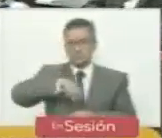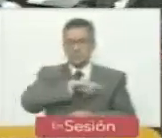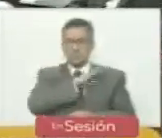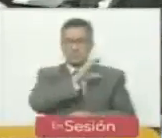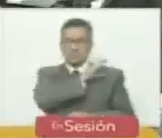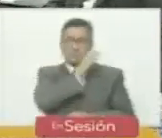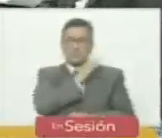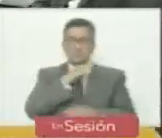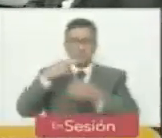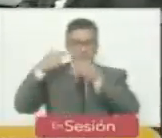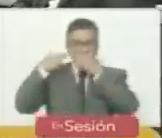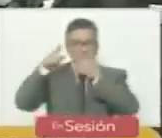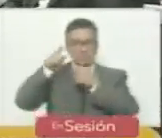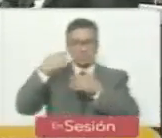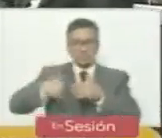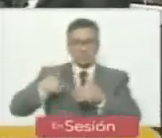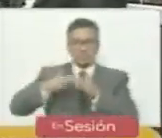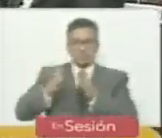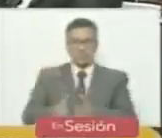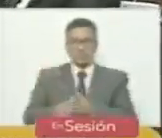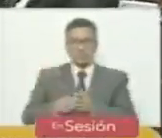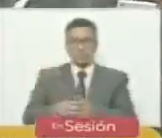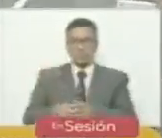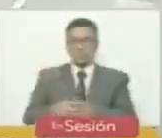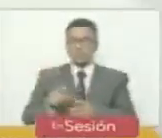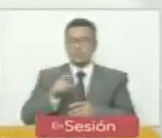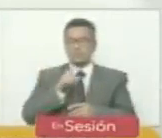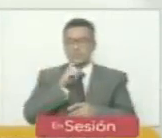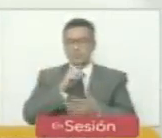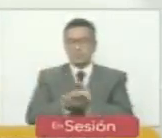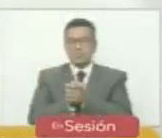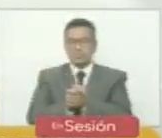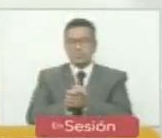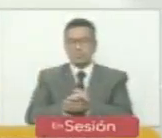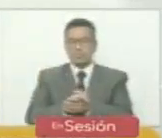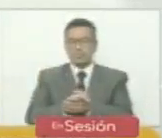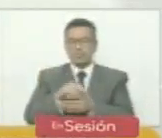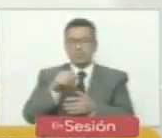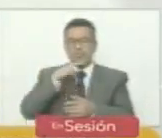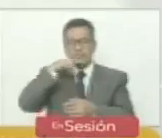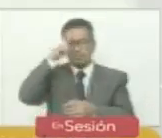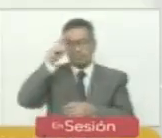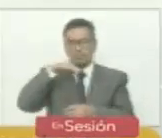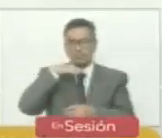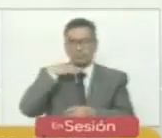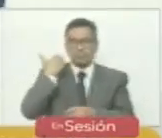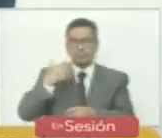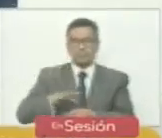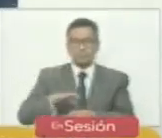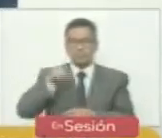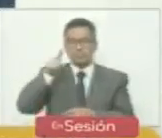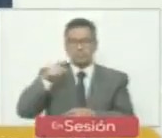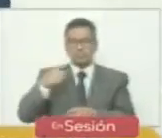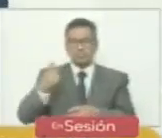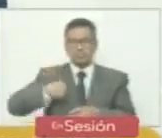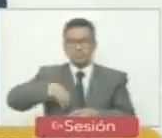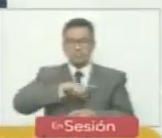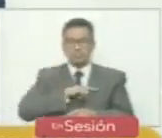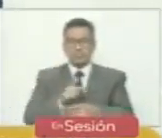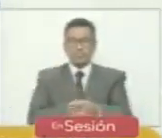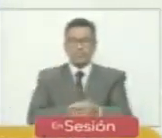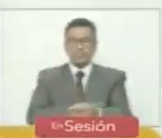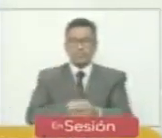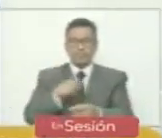que está secuestrado en Argentina? ¿Qué complicidad tenía el padre fallecido de nuestro hermano? es